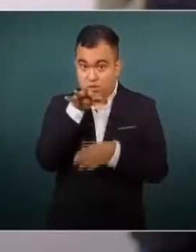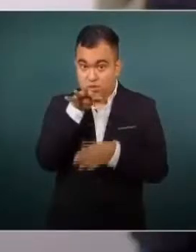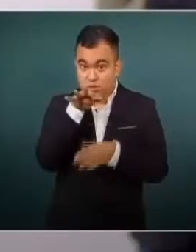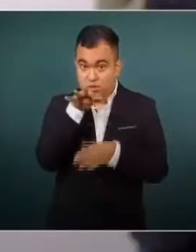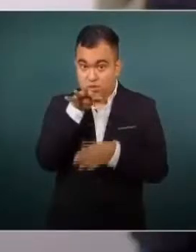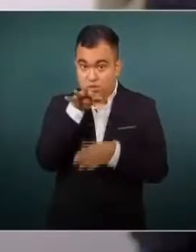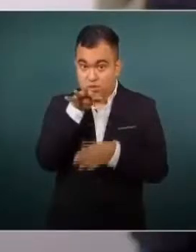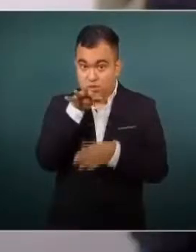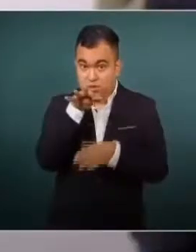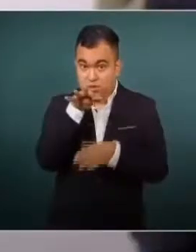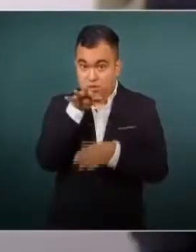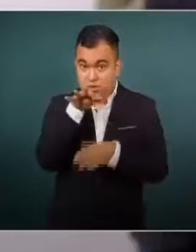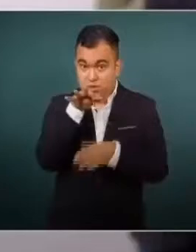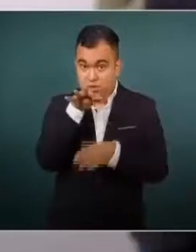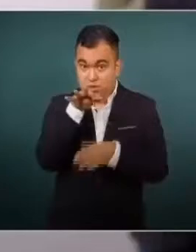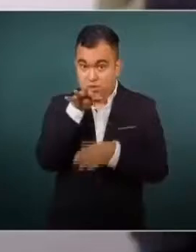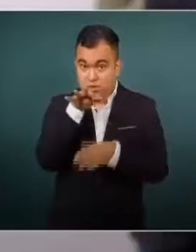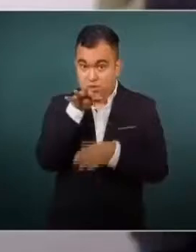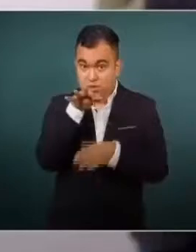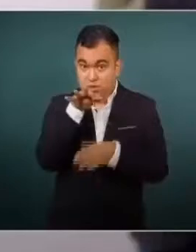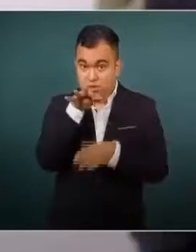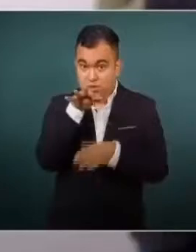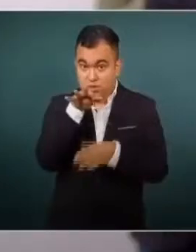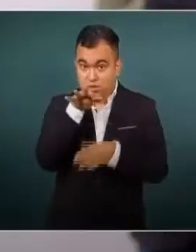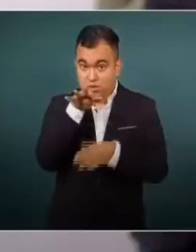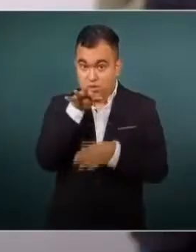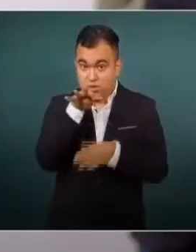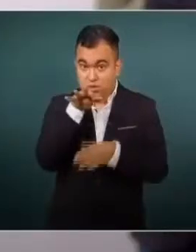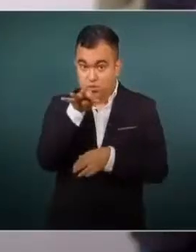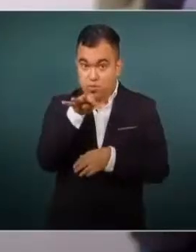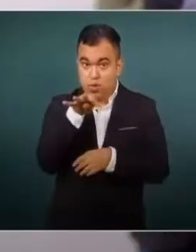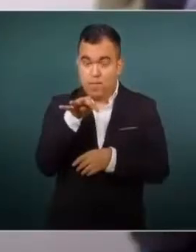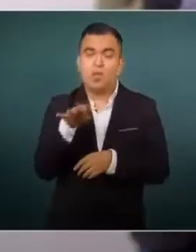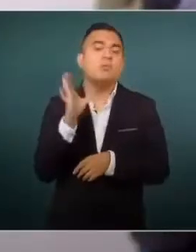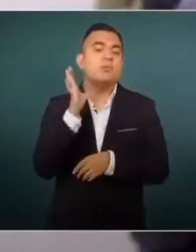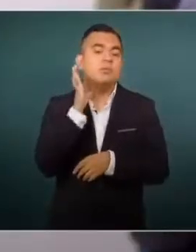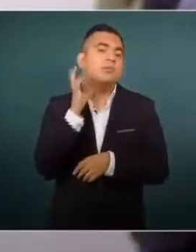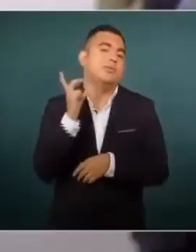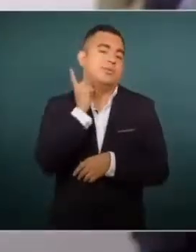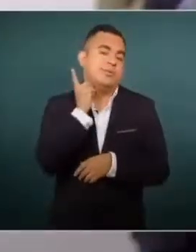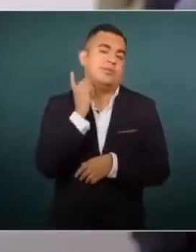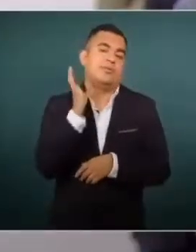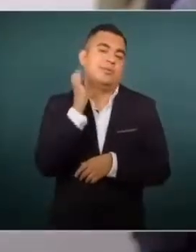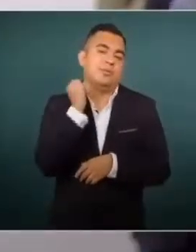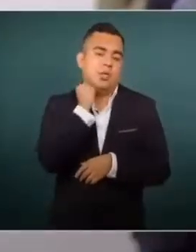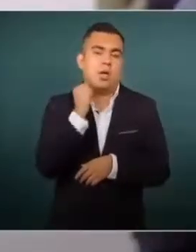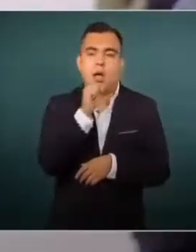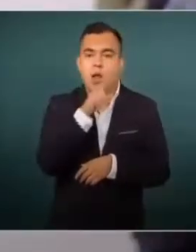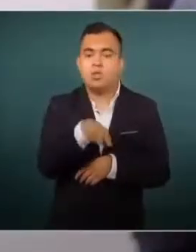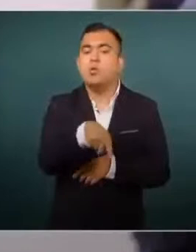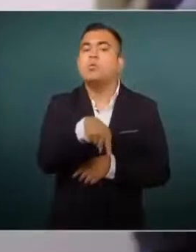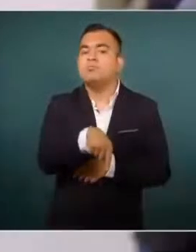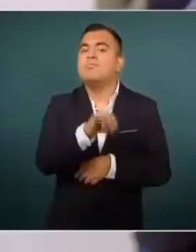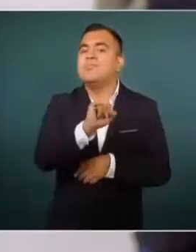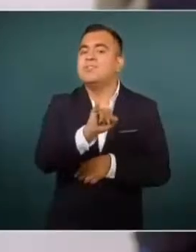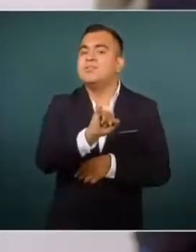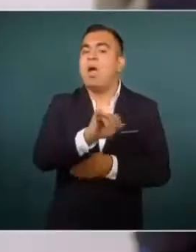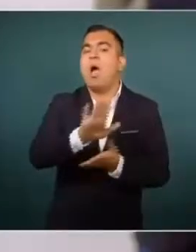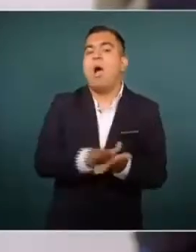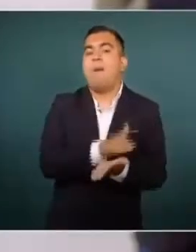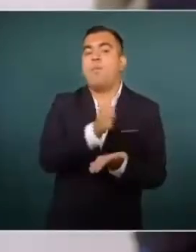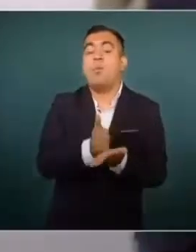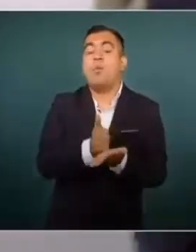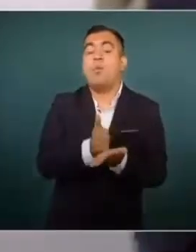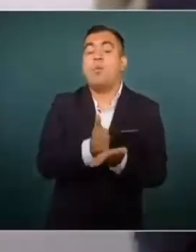January of 2019, January or February, de Jalisco aprueba un crédito de